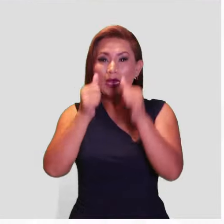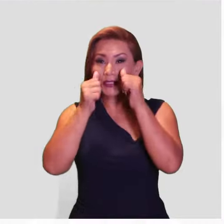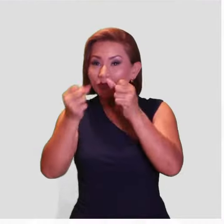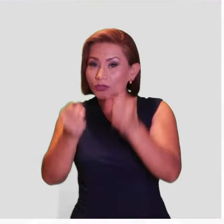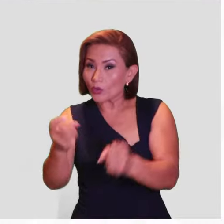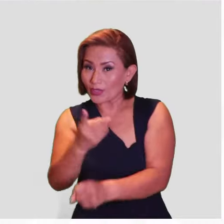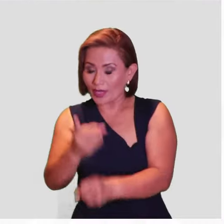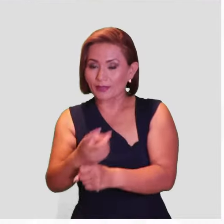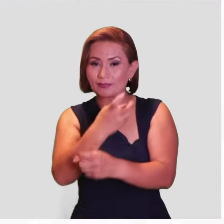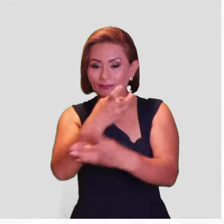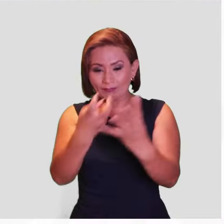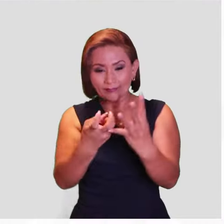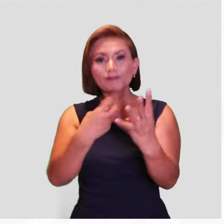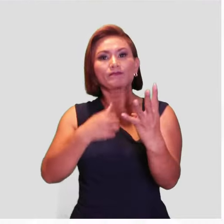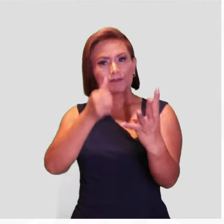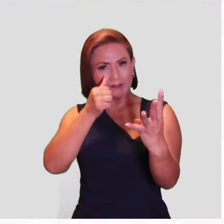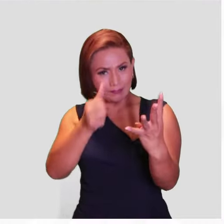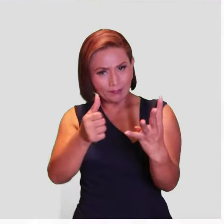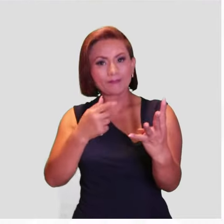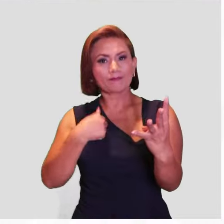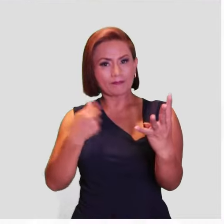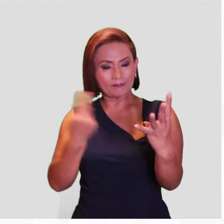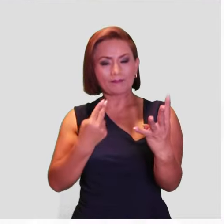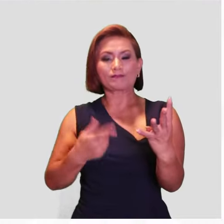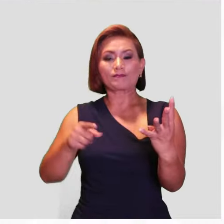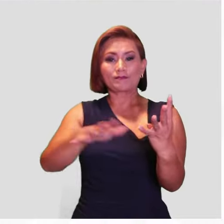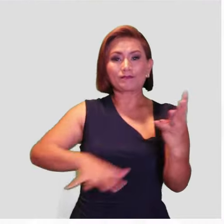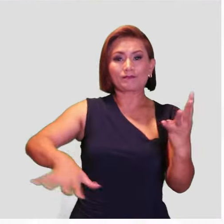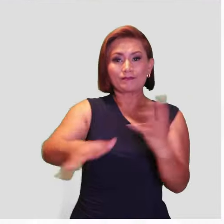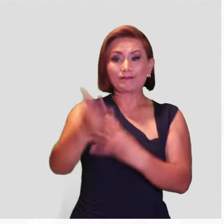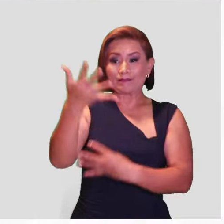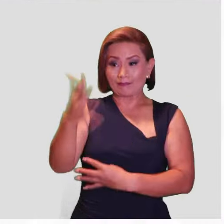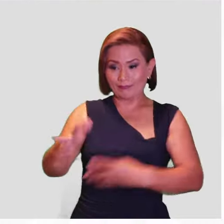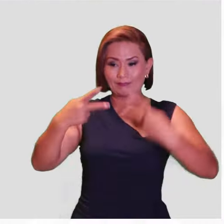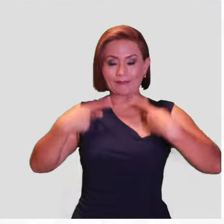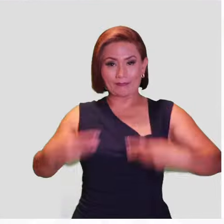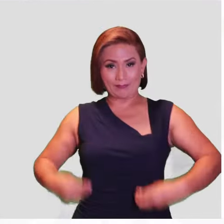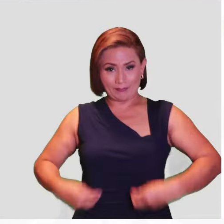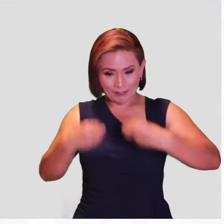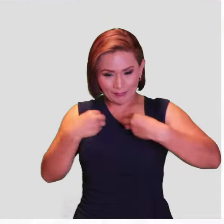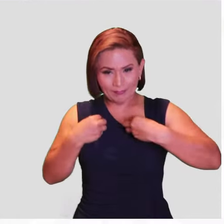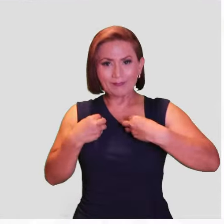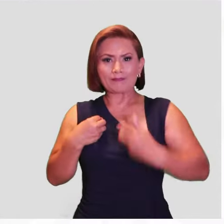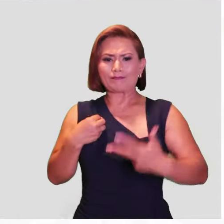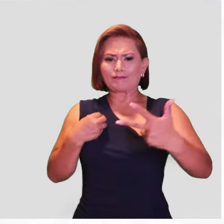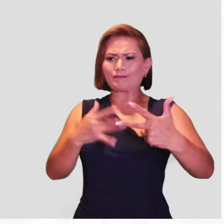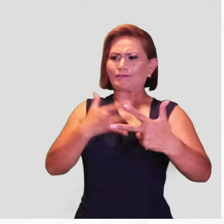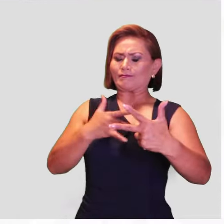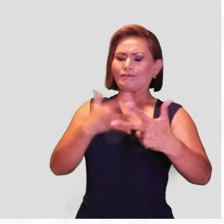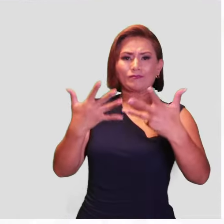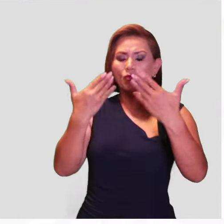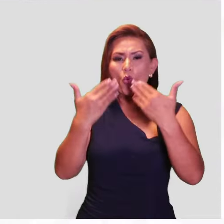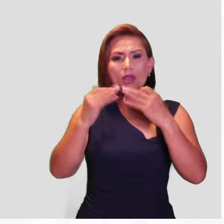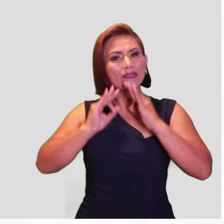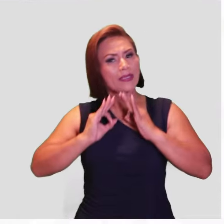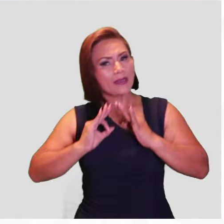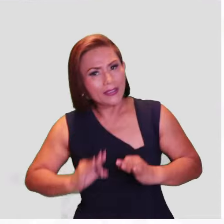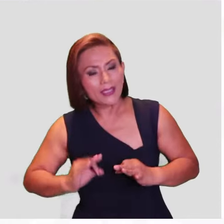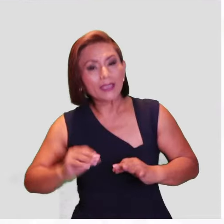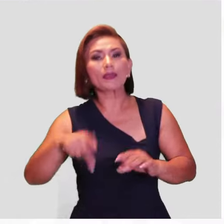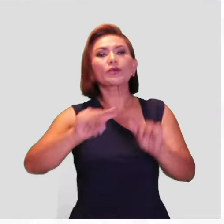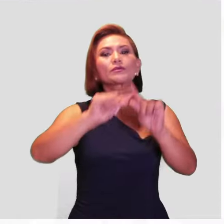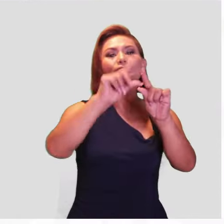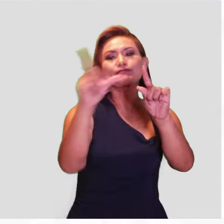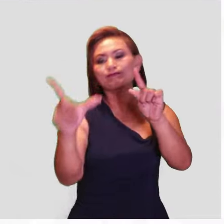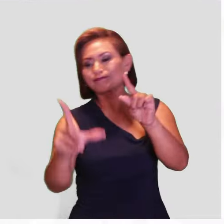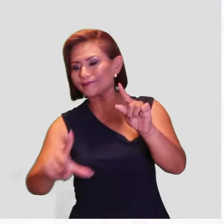San Juan del Río. En San Juan del Río, 8 de cada 10 habitantes se sienten inseguros. La inseguridad que vivimos a nivel nacional